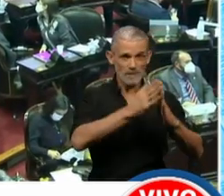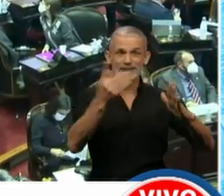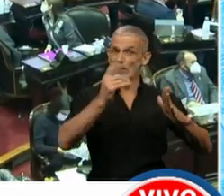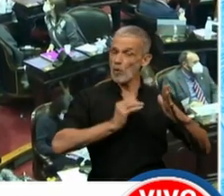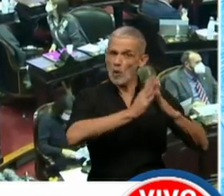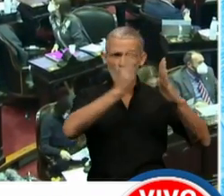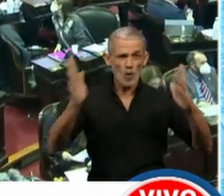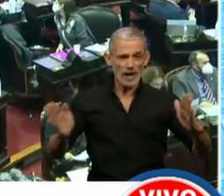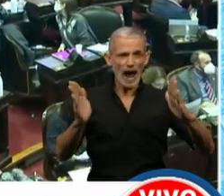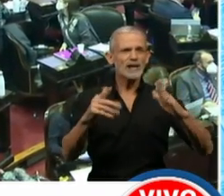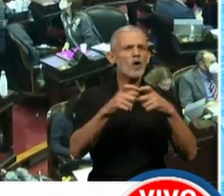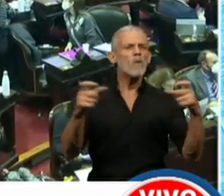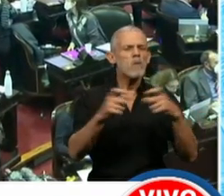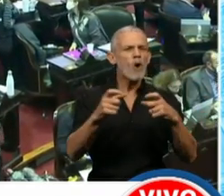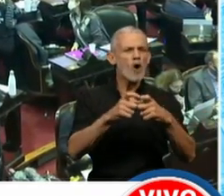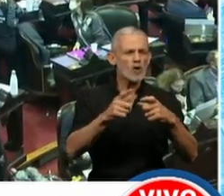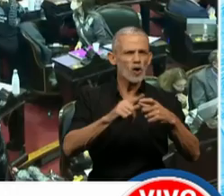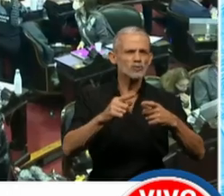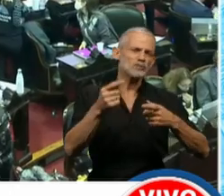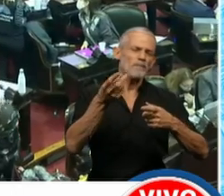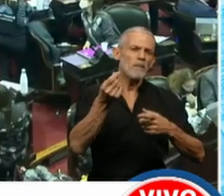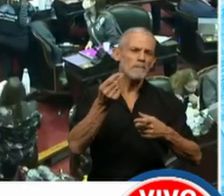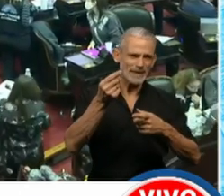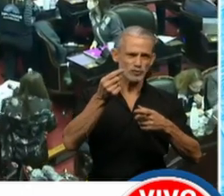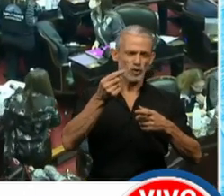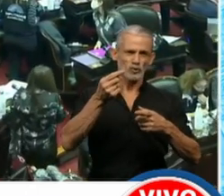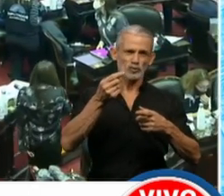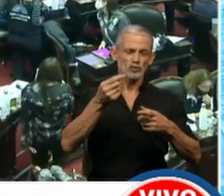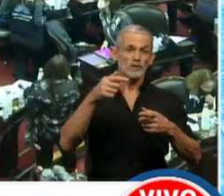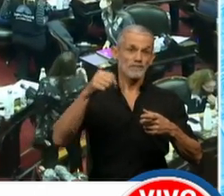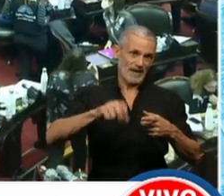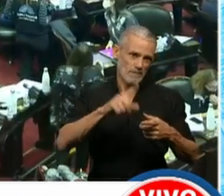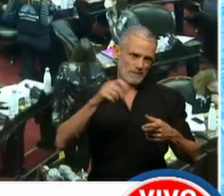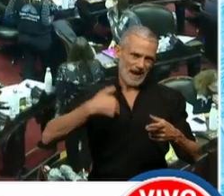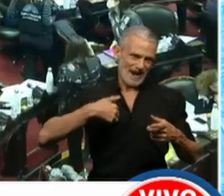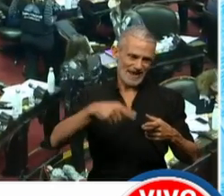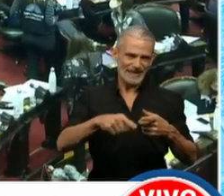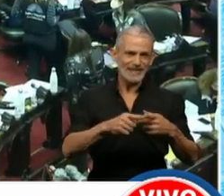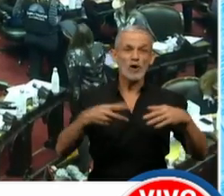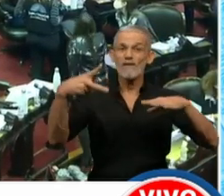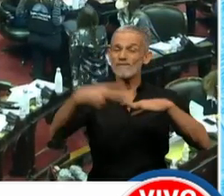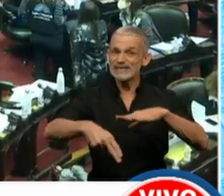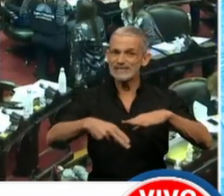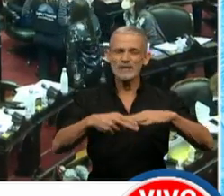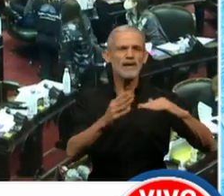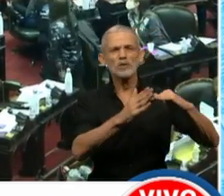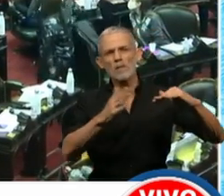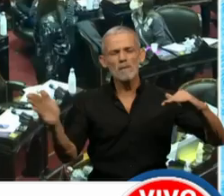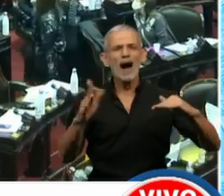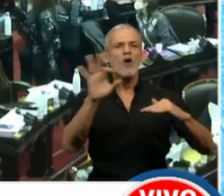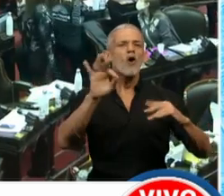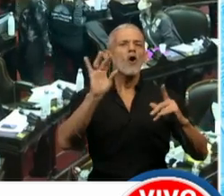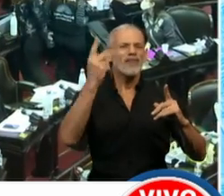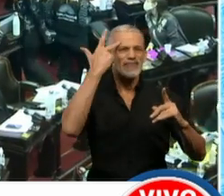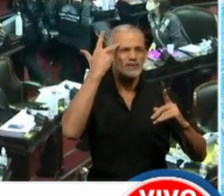de emisión de títulos públicos de moneda nacional de las provincias cuyo vencimiento sea superior o igual a